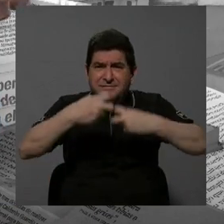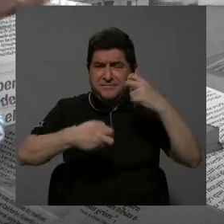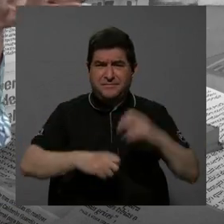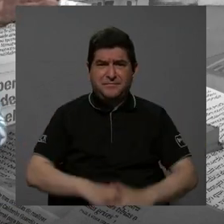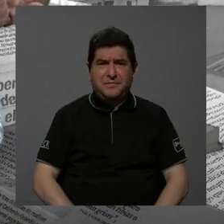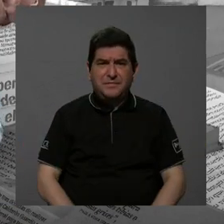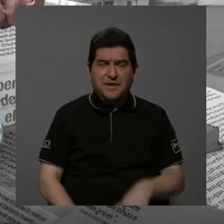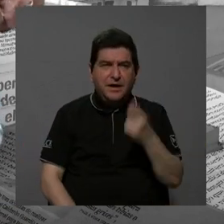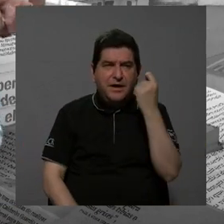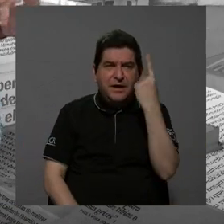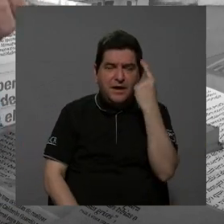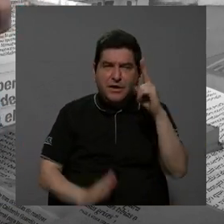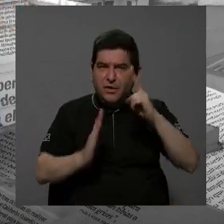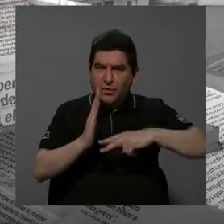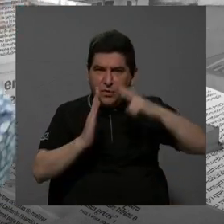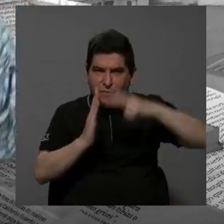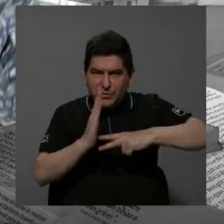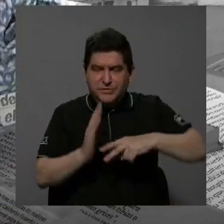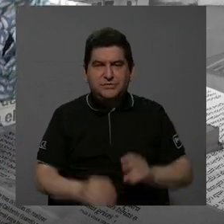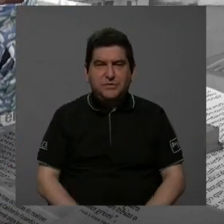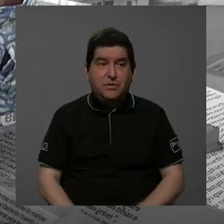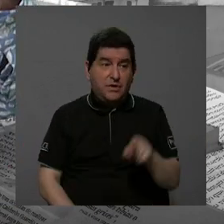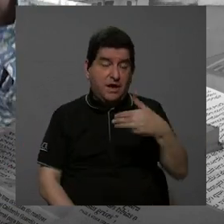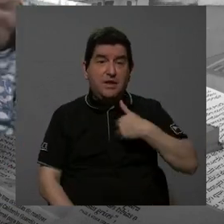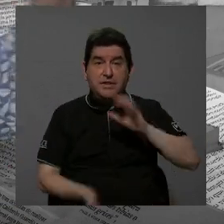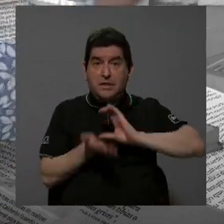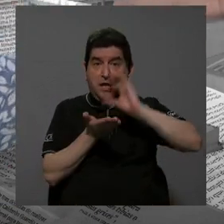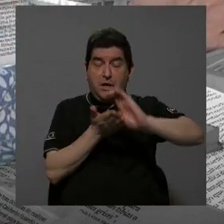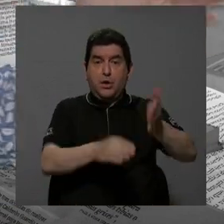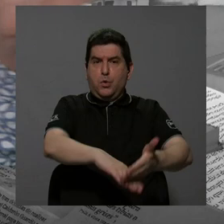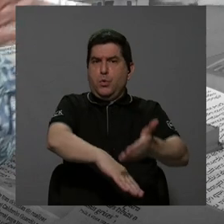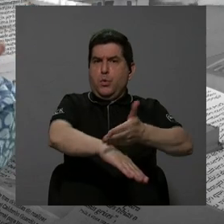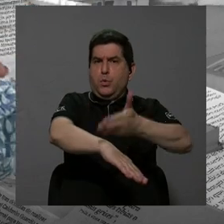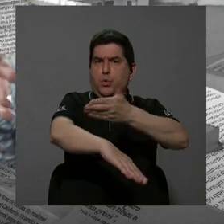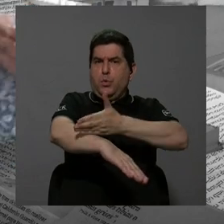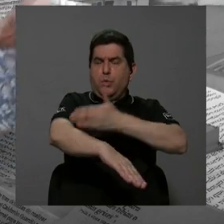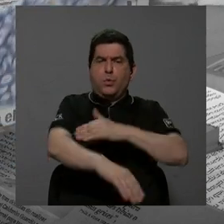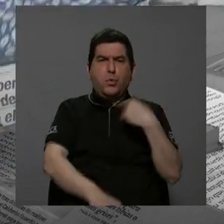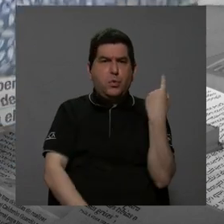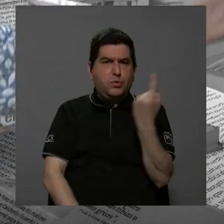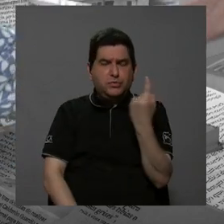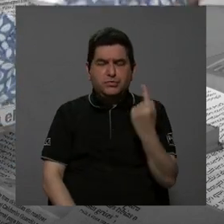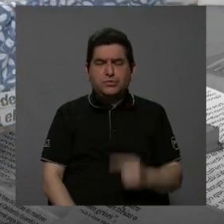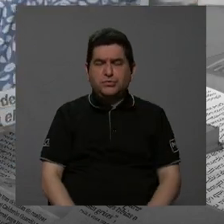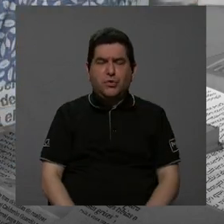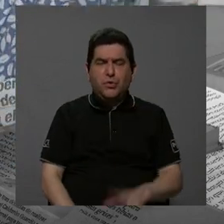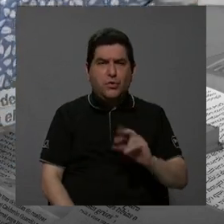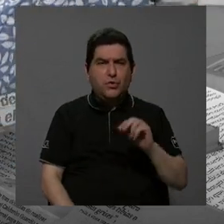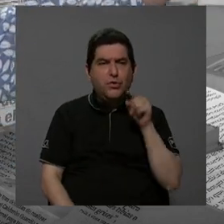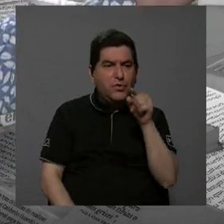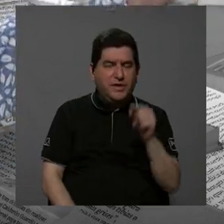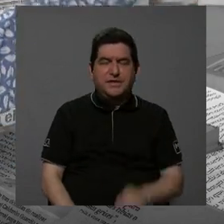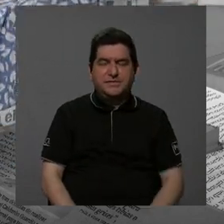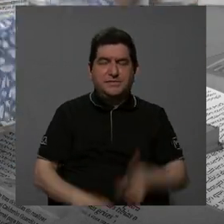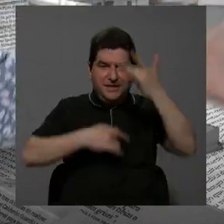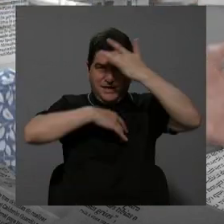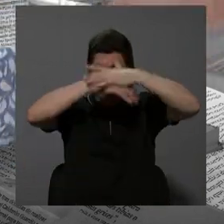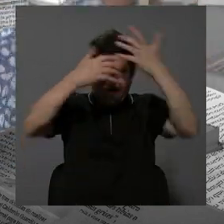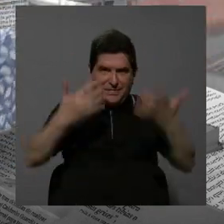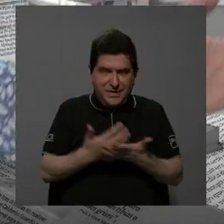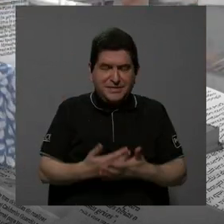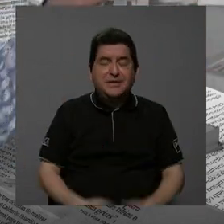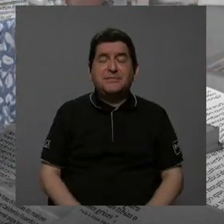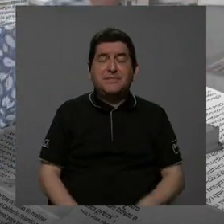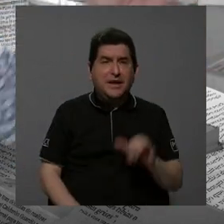la comprensión lectora. Y bueno, él tiene cursos avanzados, no solamente lo agarró la pandemia, sino venían esos estudiantes con